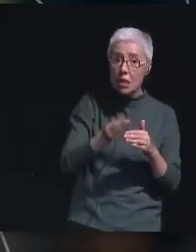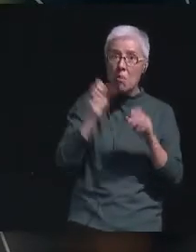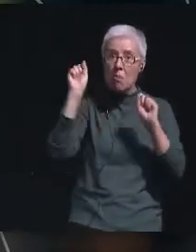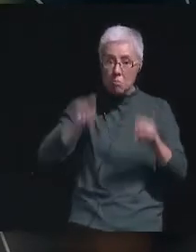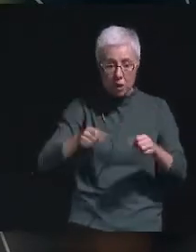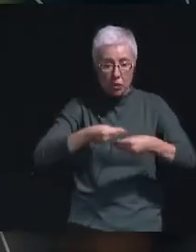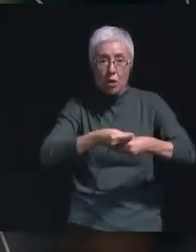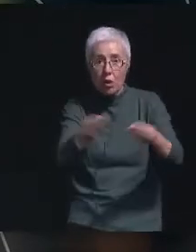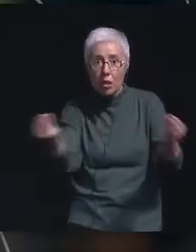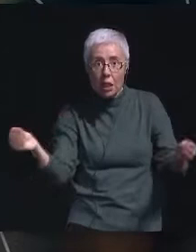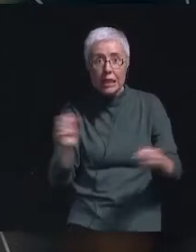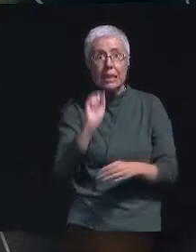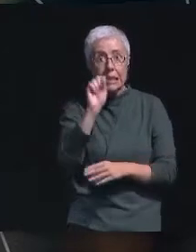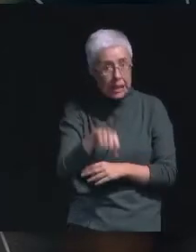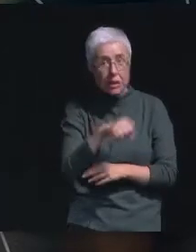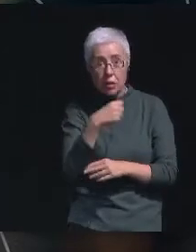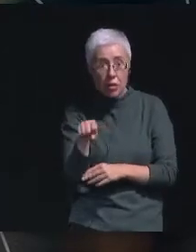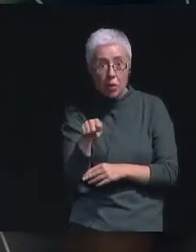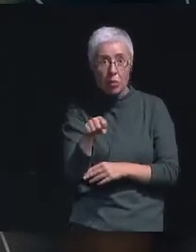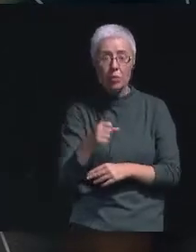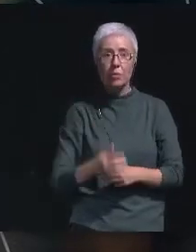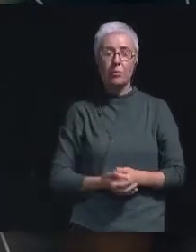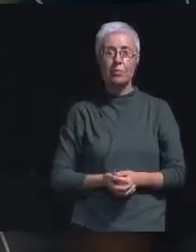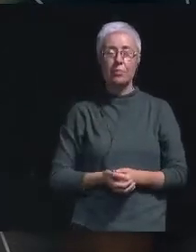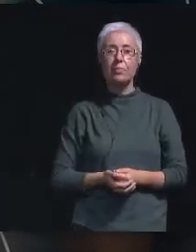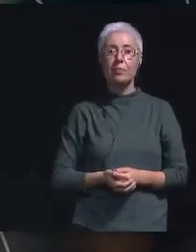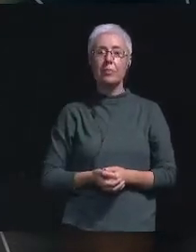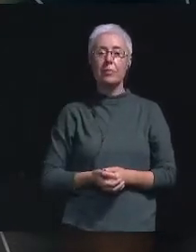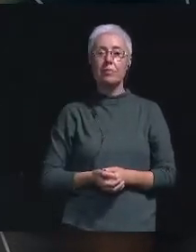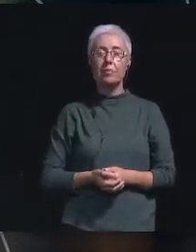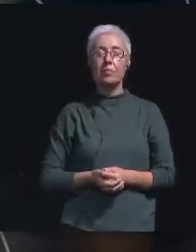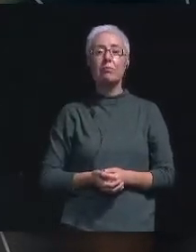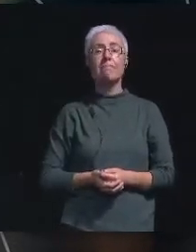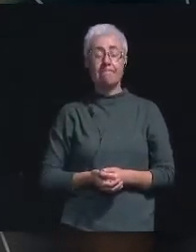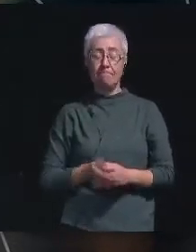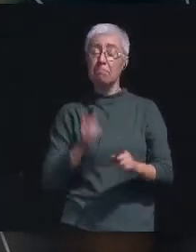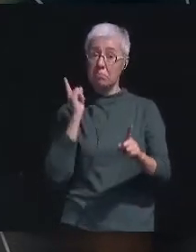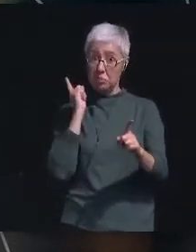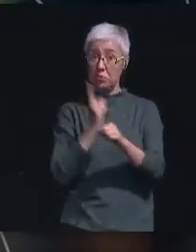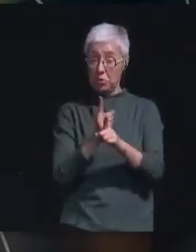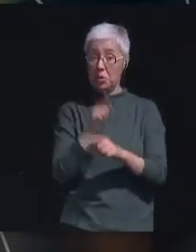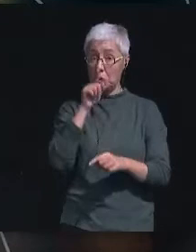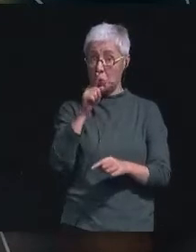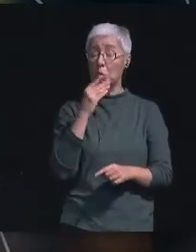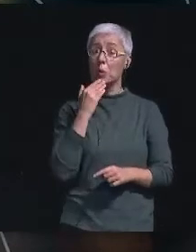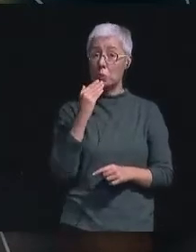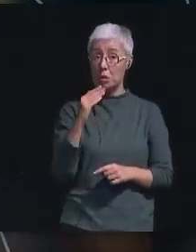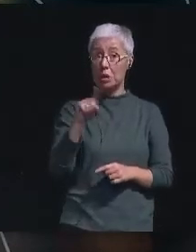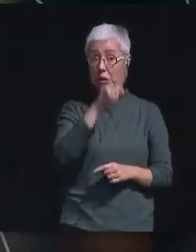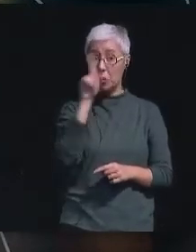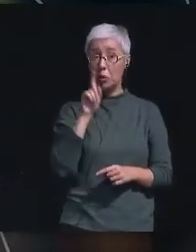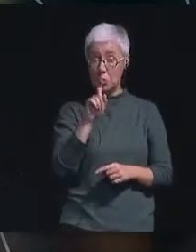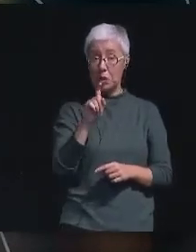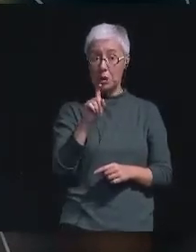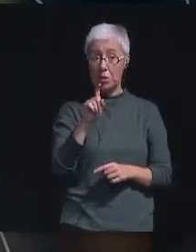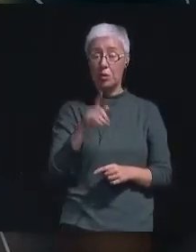en que van a tener nuevas líneas de financiación. Sí, efectivamente. Esa es una gran pregunta y además creo que también es una gran